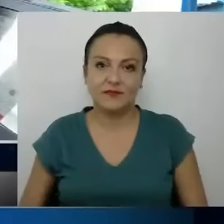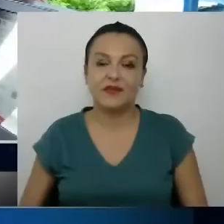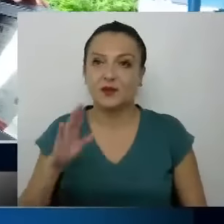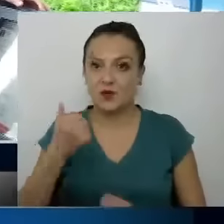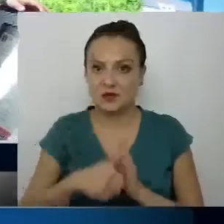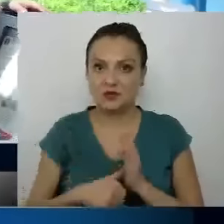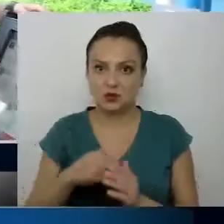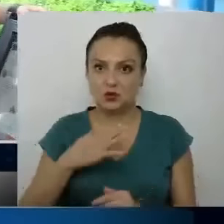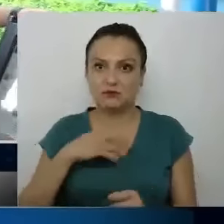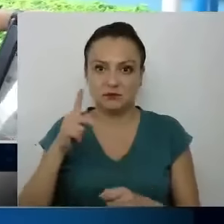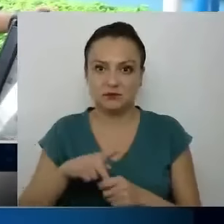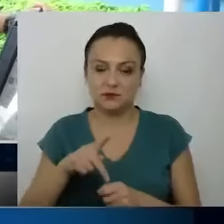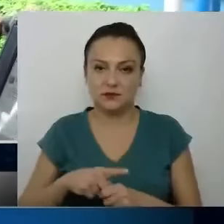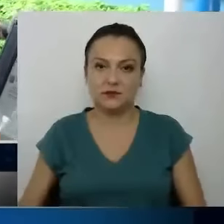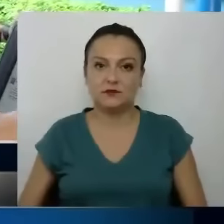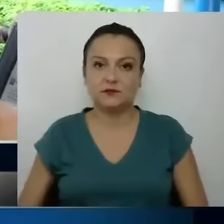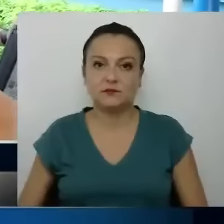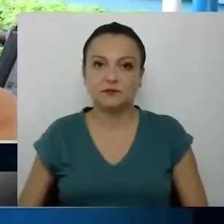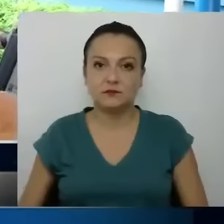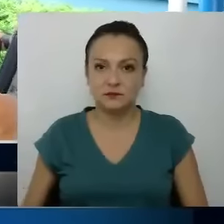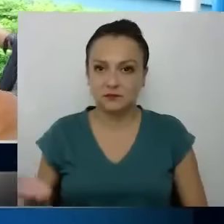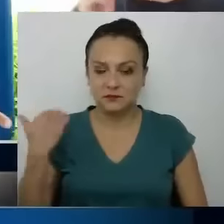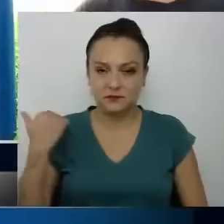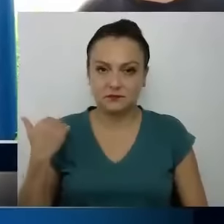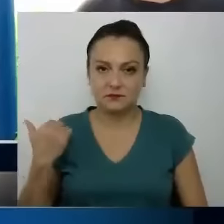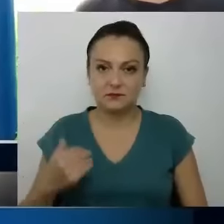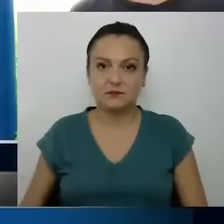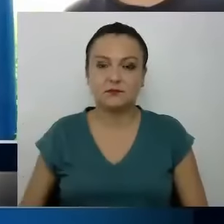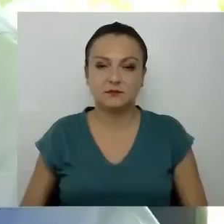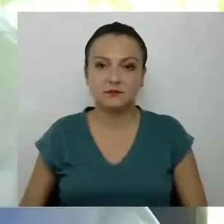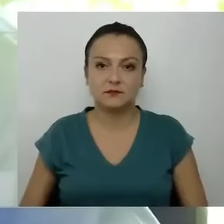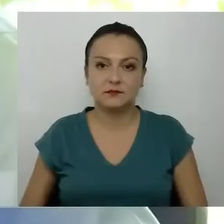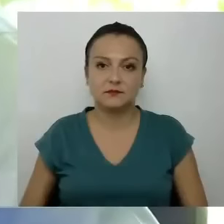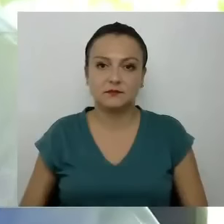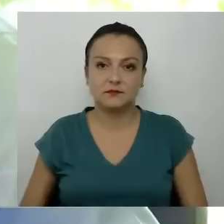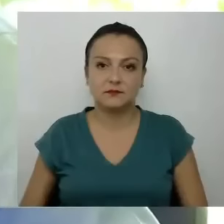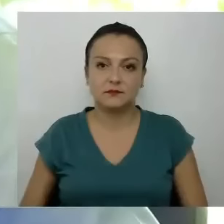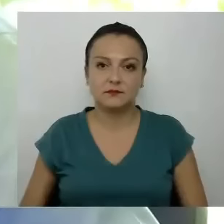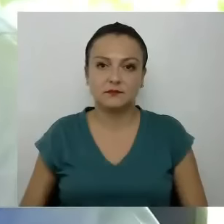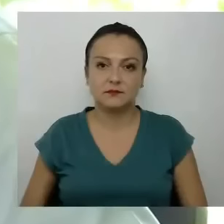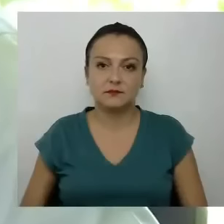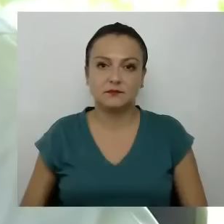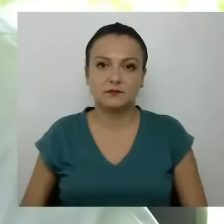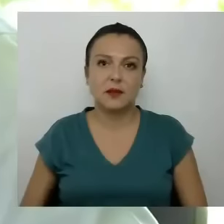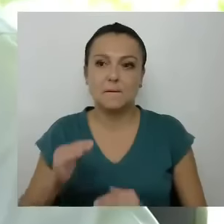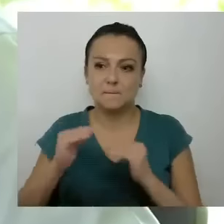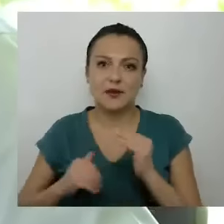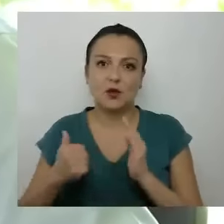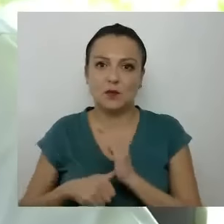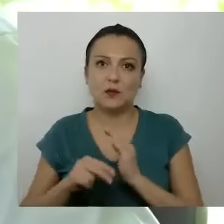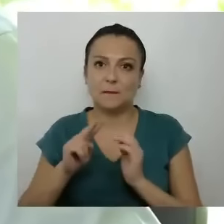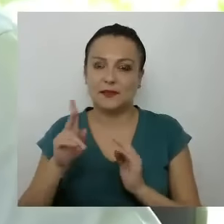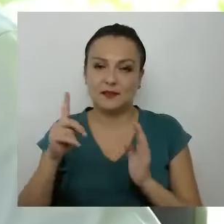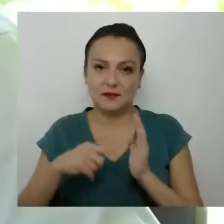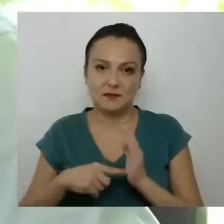que yo participé en el pasado, en el caso que menos votos saqué fueron